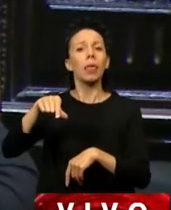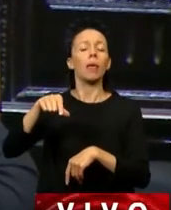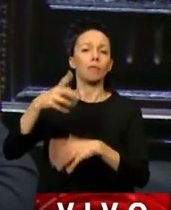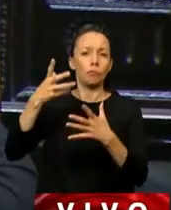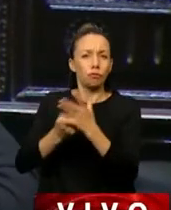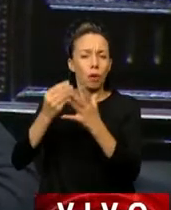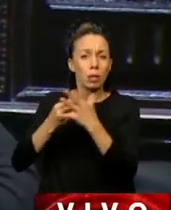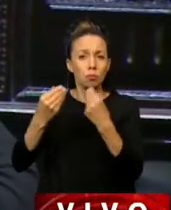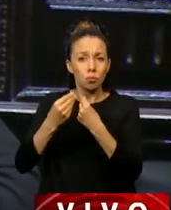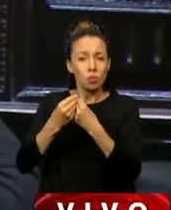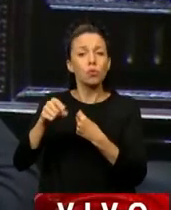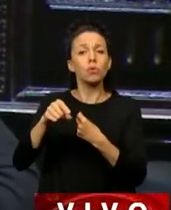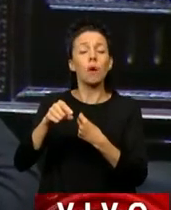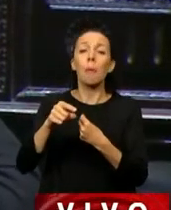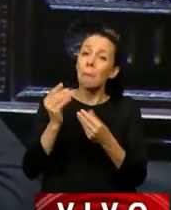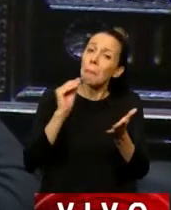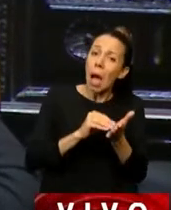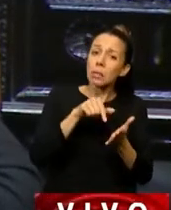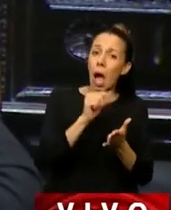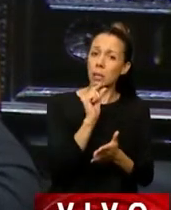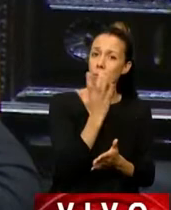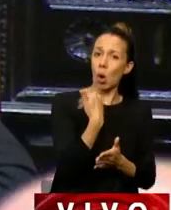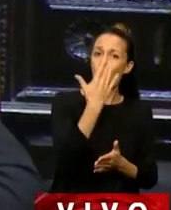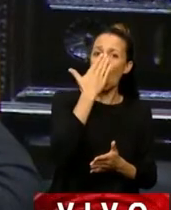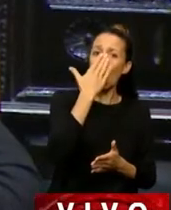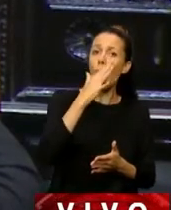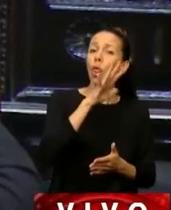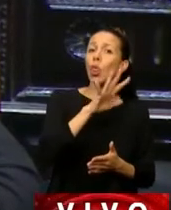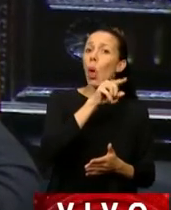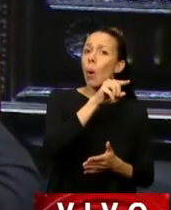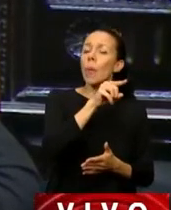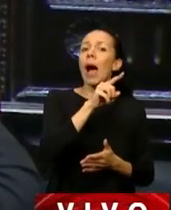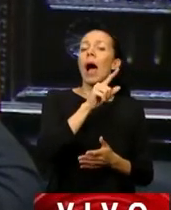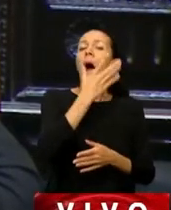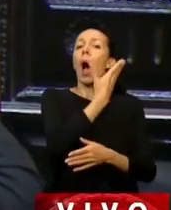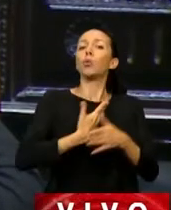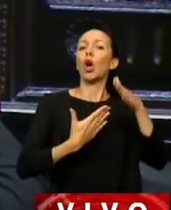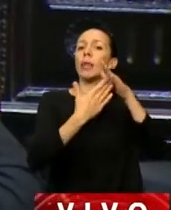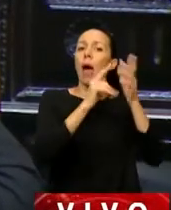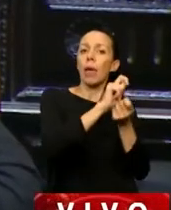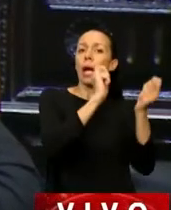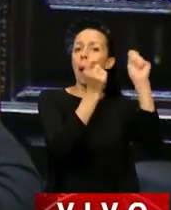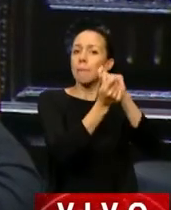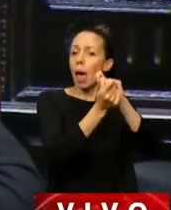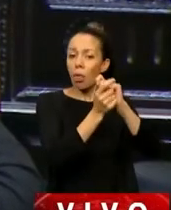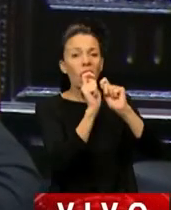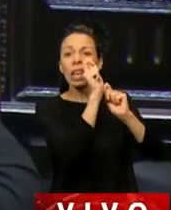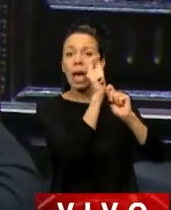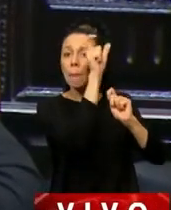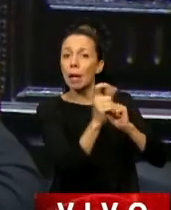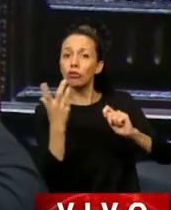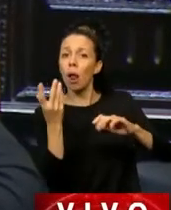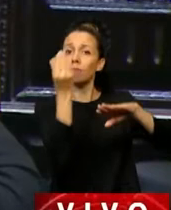poco tiempo en la provincia de Córdoba cambiaron las autoridades del PAMI también por militantes y no por sus capacidades